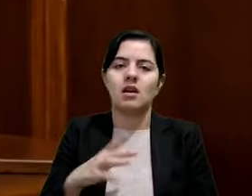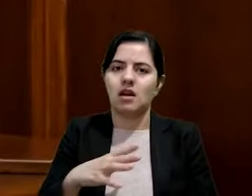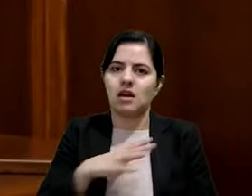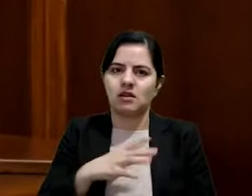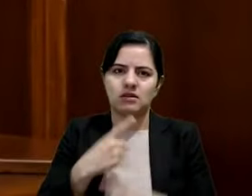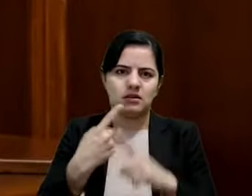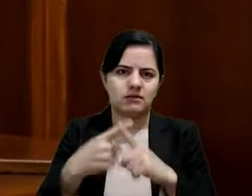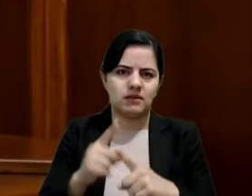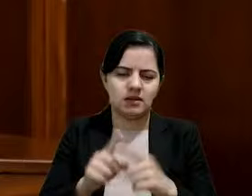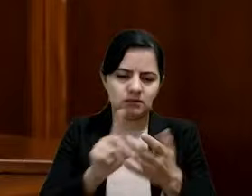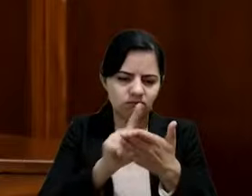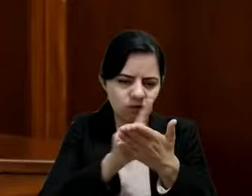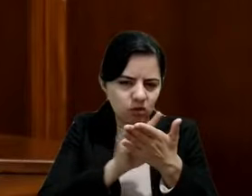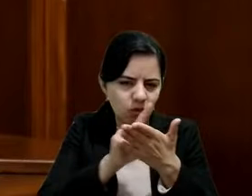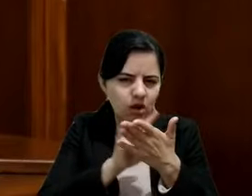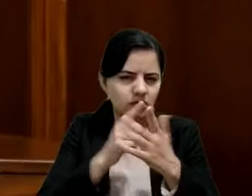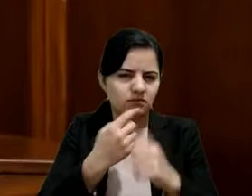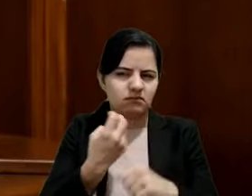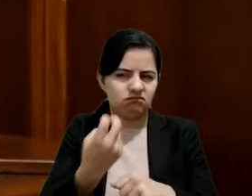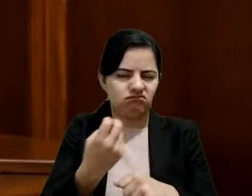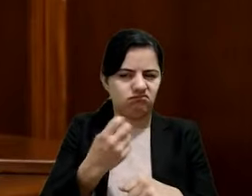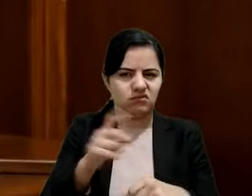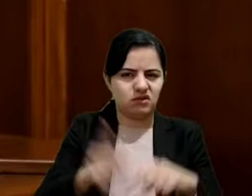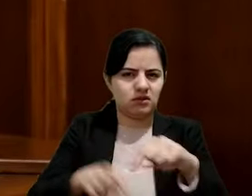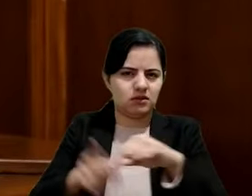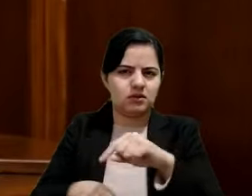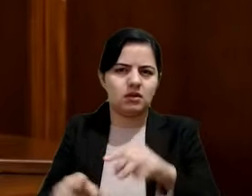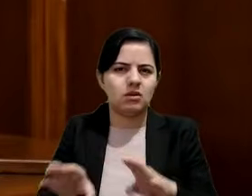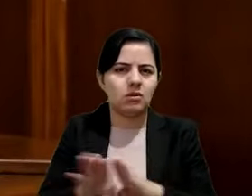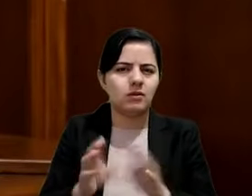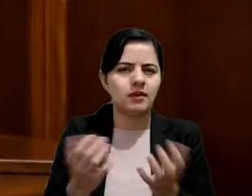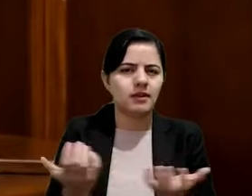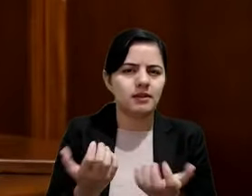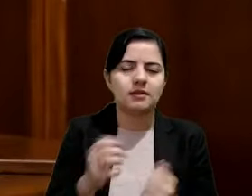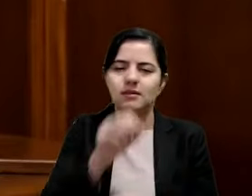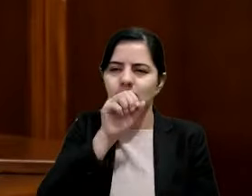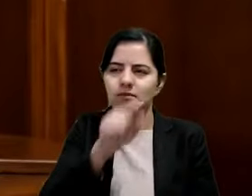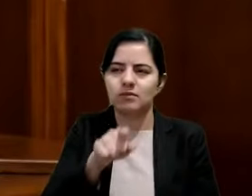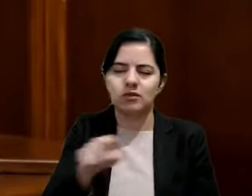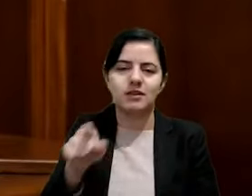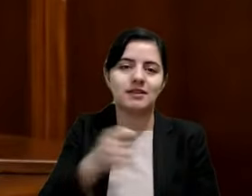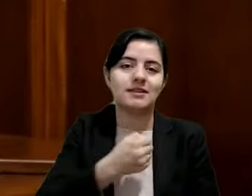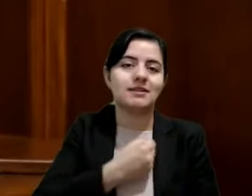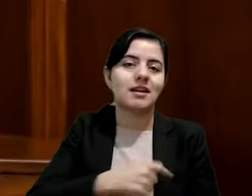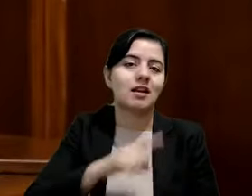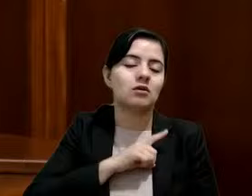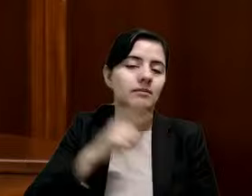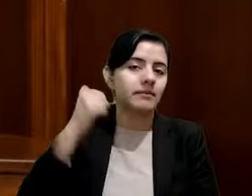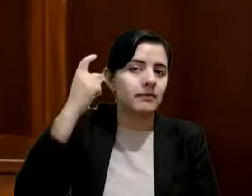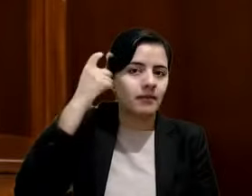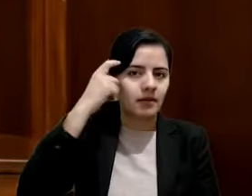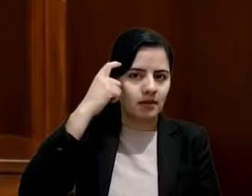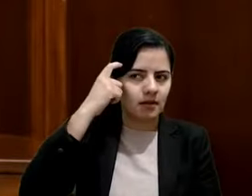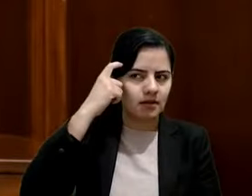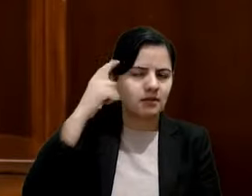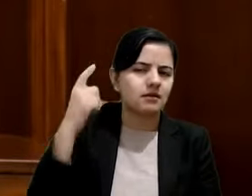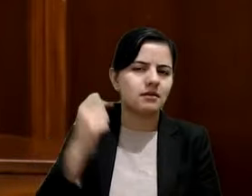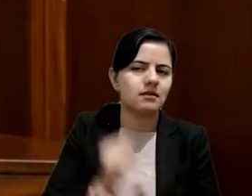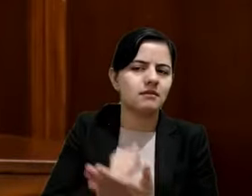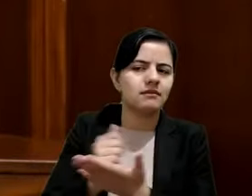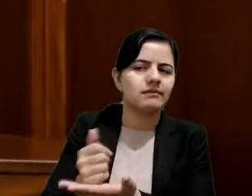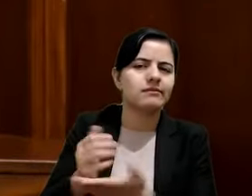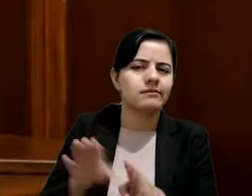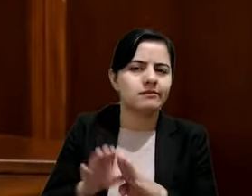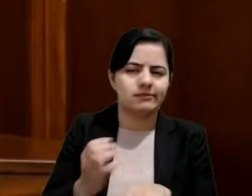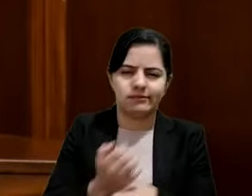avances se han logrado en la implementación del plan Nacional de Salud Mental y adicciones en el Estado de México